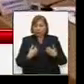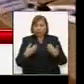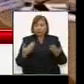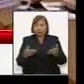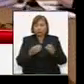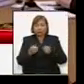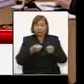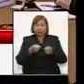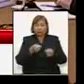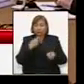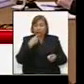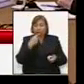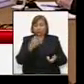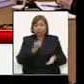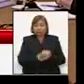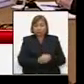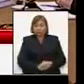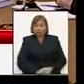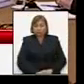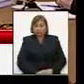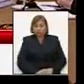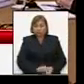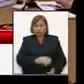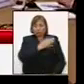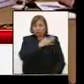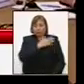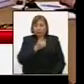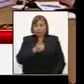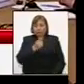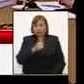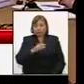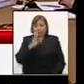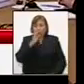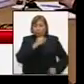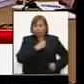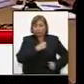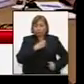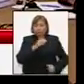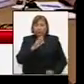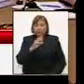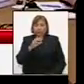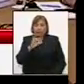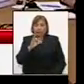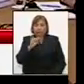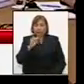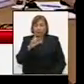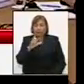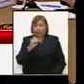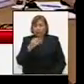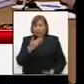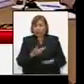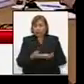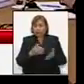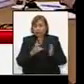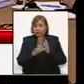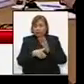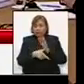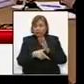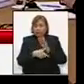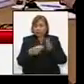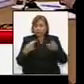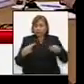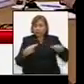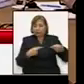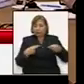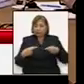del operativo fue el mayor de la policía, Freddy Ordinola Castillo, luego de haberse producido un